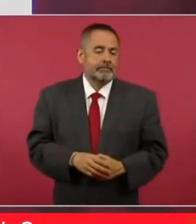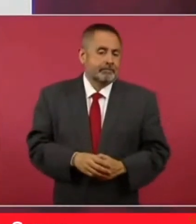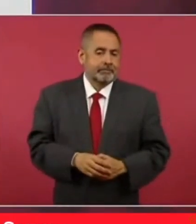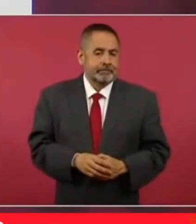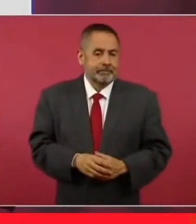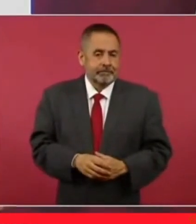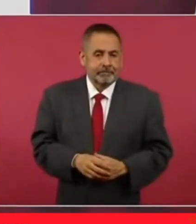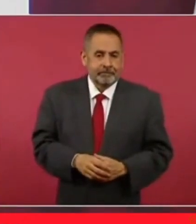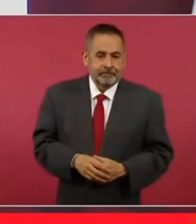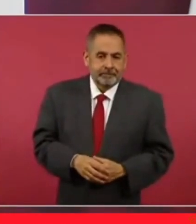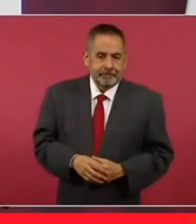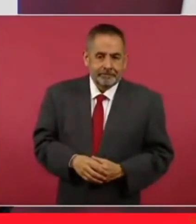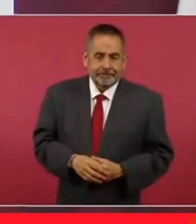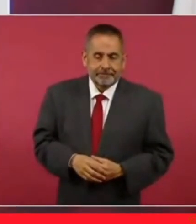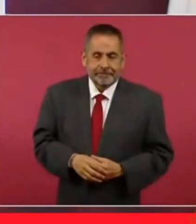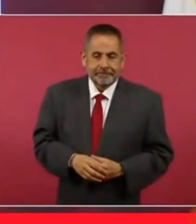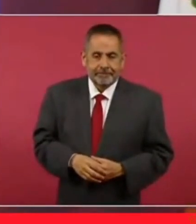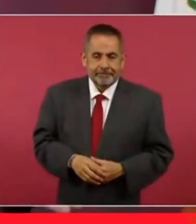te